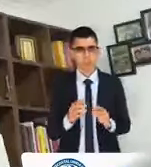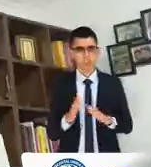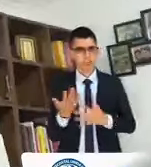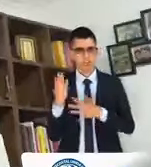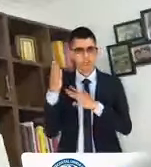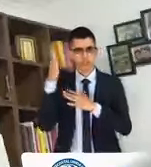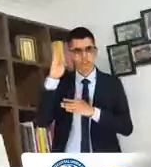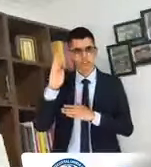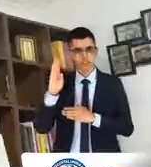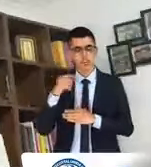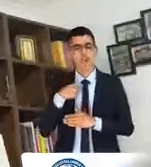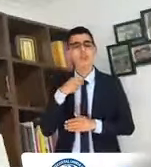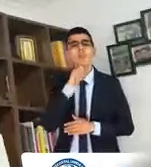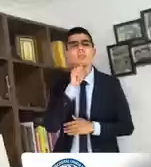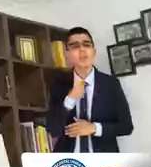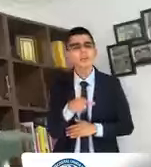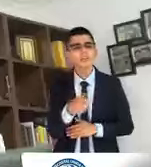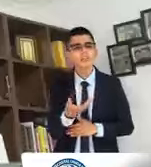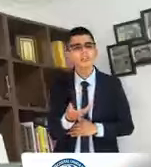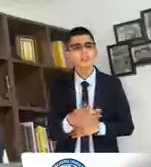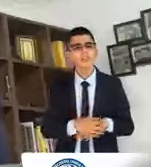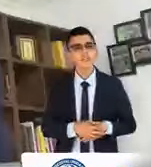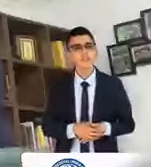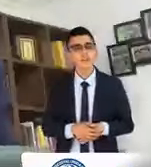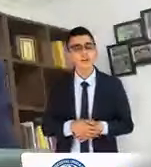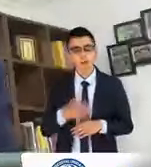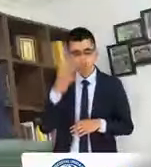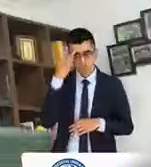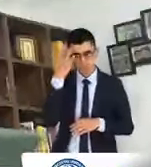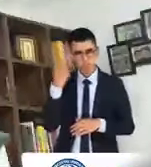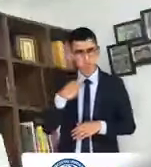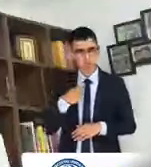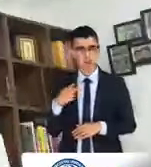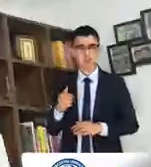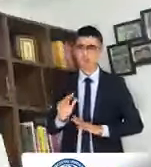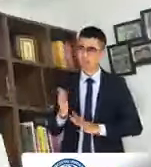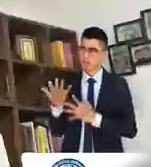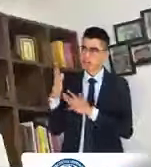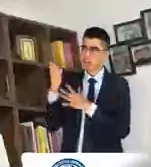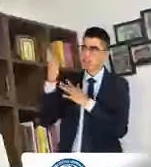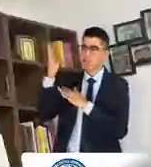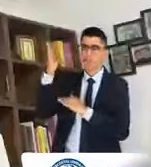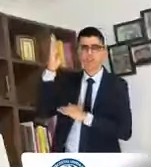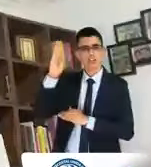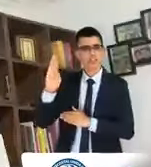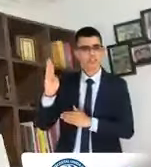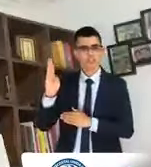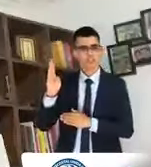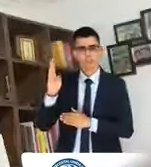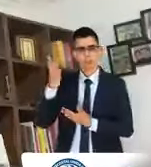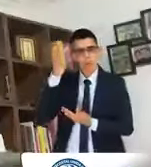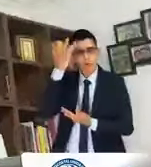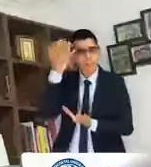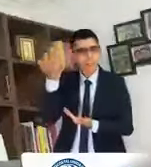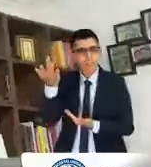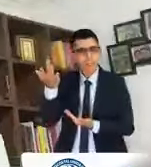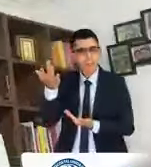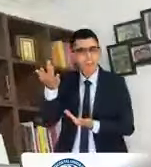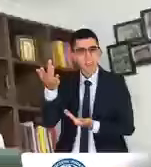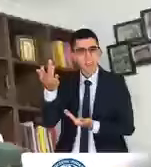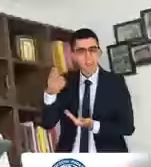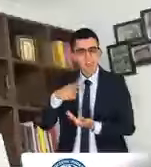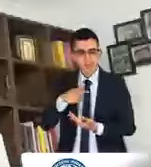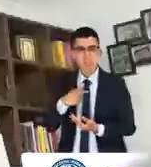Pregúnteselo. ¿Por qué un hombre como yo alabaría a Dios? ¿Por qué un hombre a mi edad, después de haber vivido la